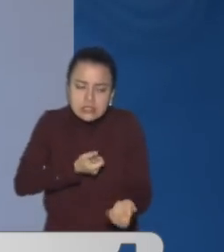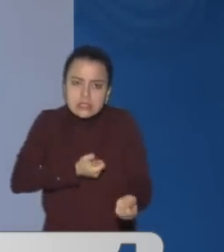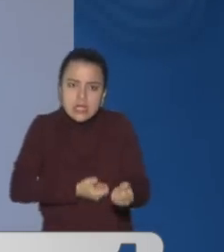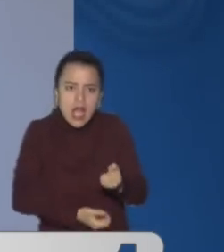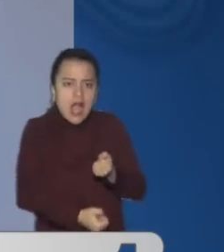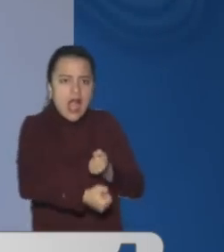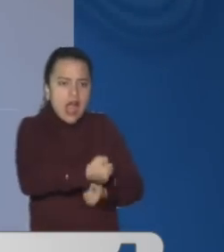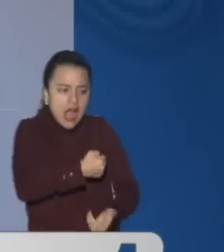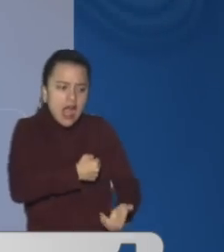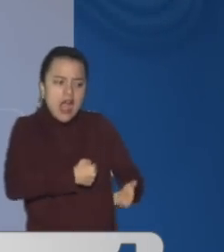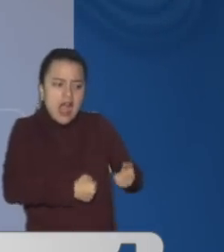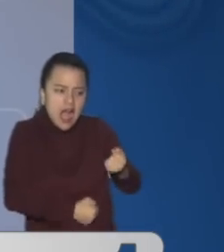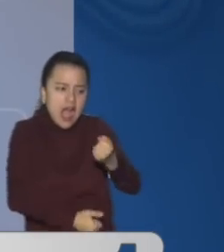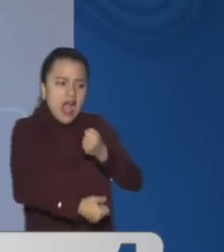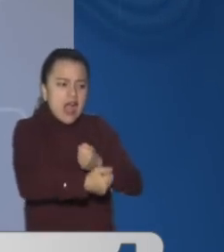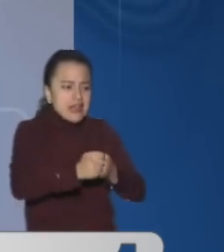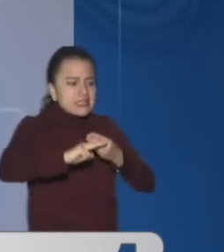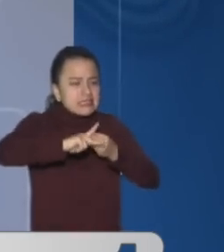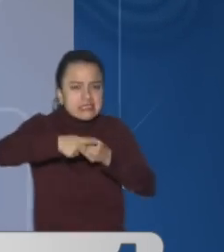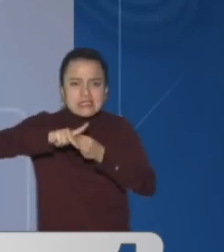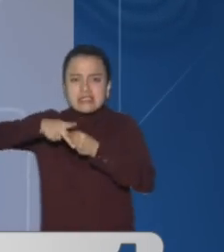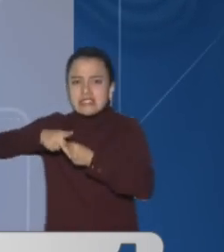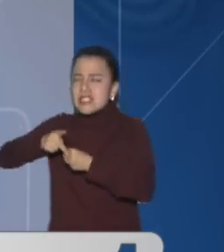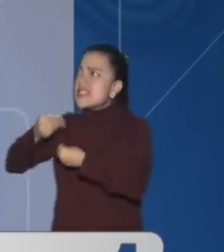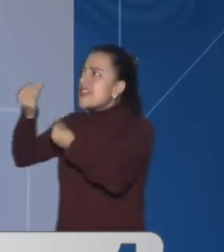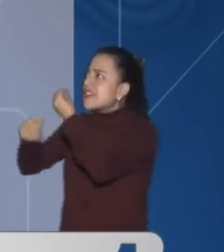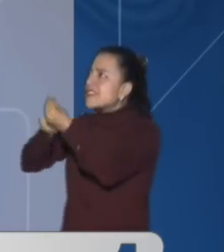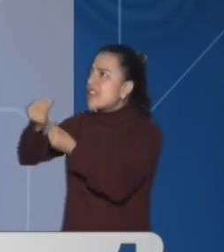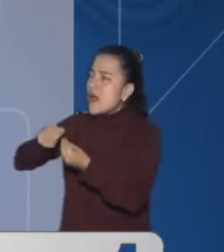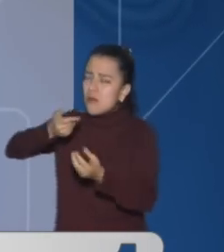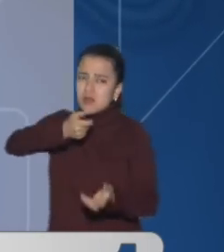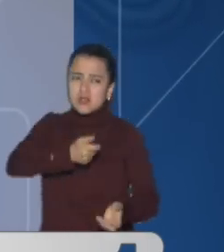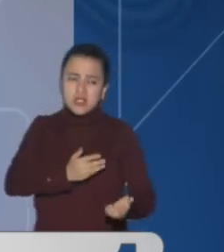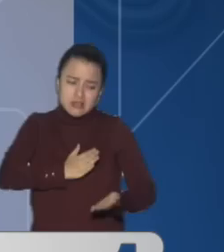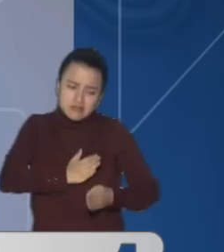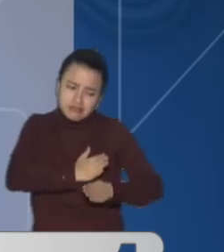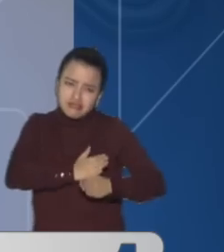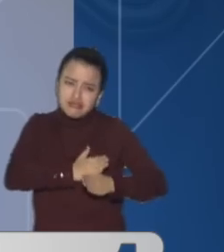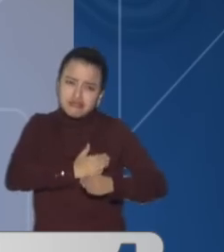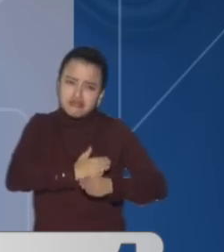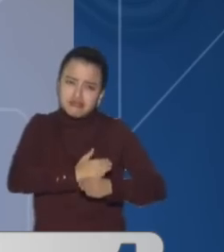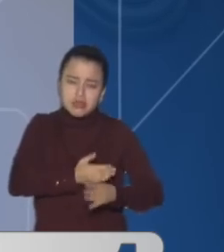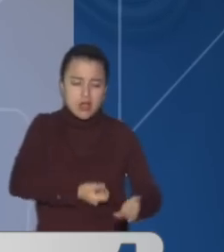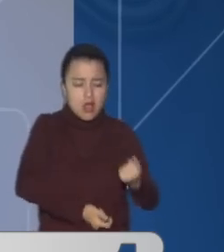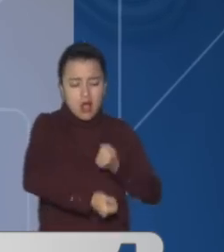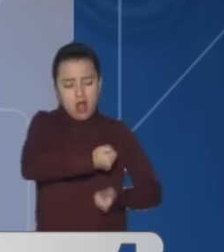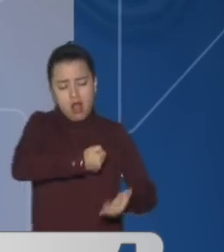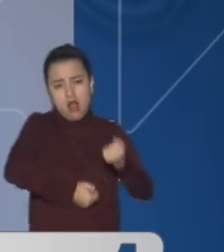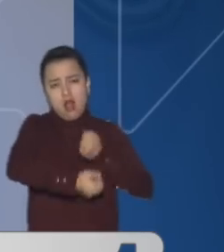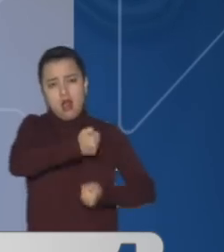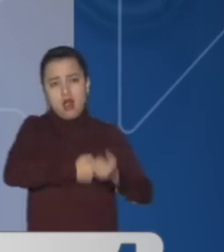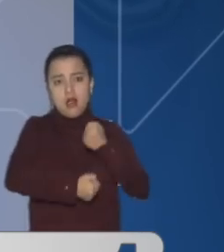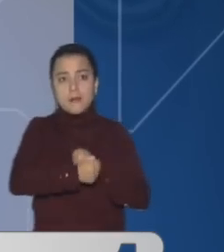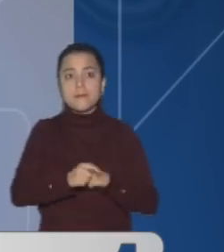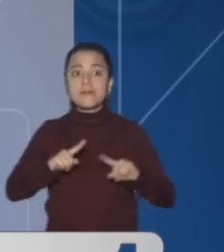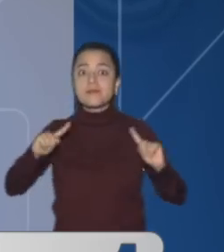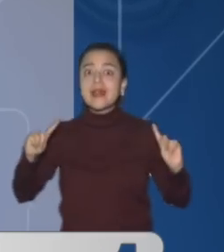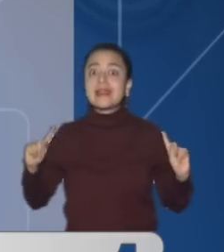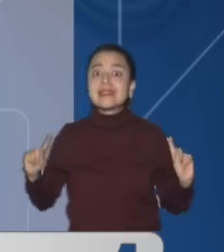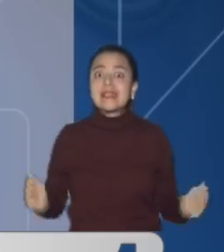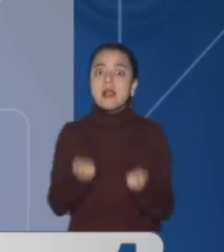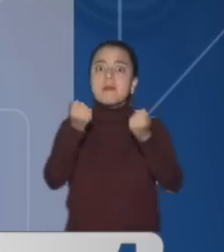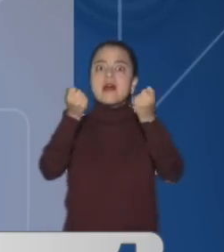esfuerzo, utilizando todo tipo de herramientas hidráulicas, herramientas también de cuerda, para salvar a un hombre que se